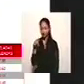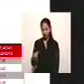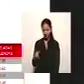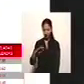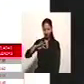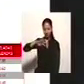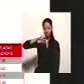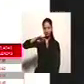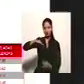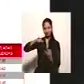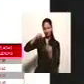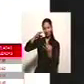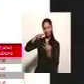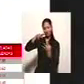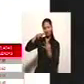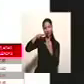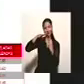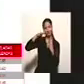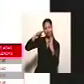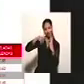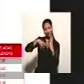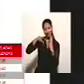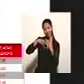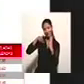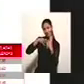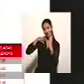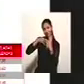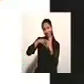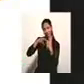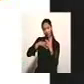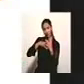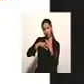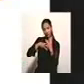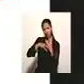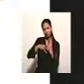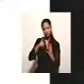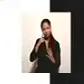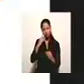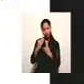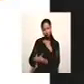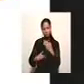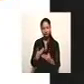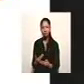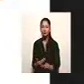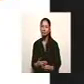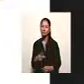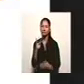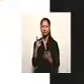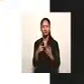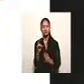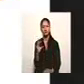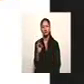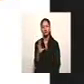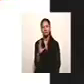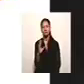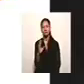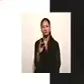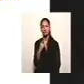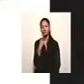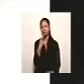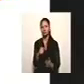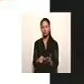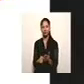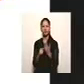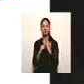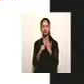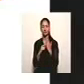cuarto trimestre, que es cuando más se tiene que ver el potencial de movilización de carga, el año 2015 nos mostró